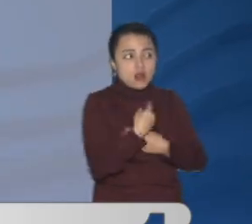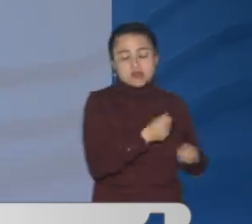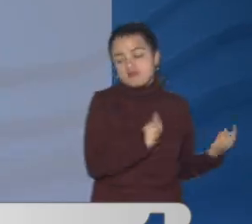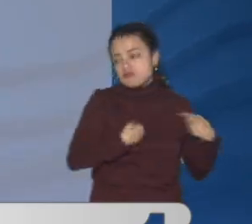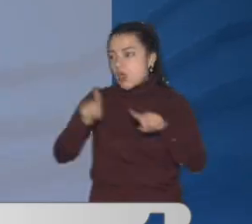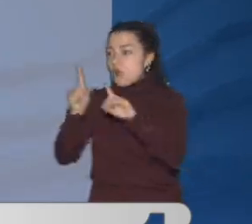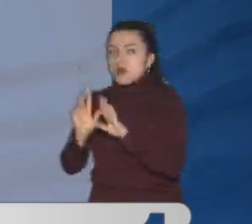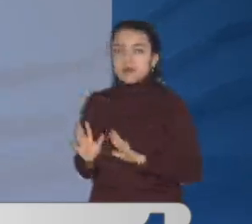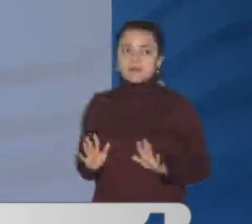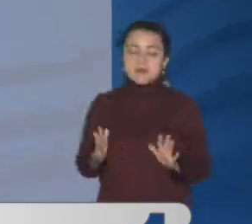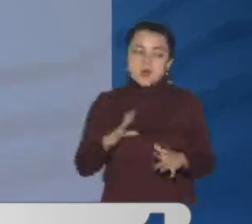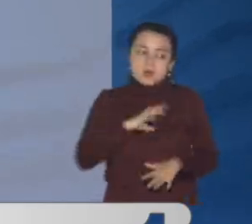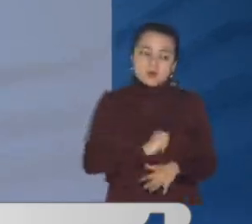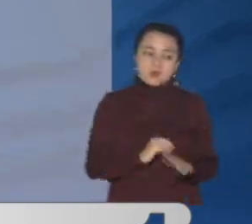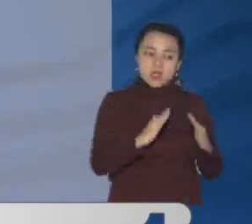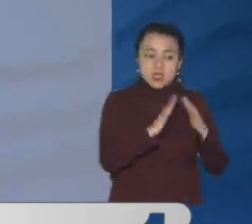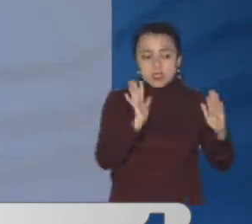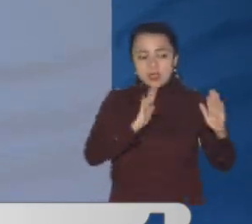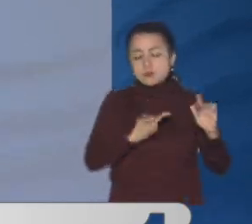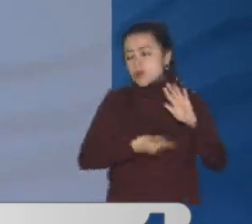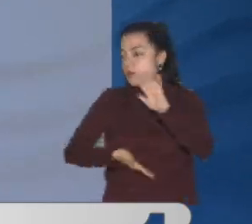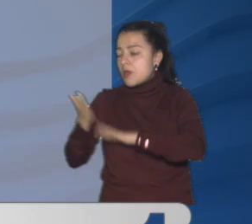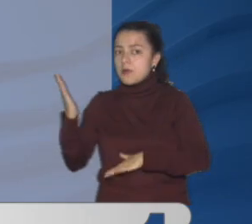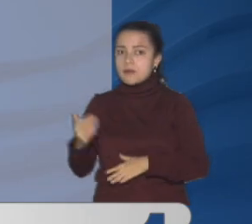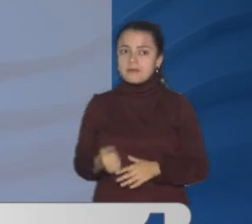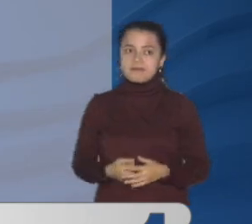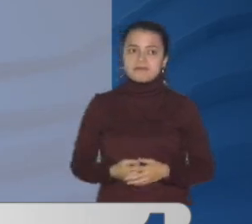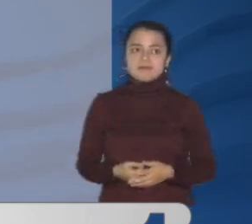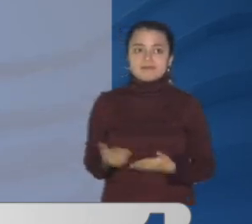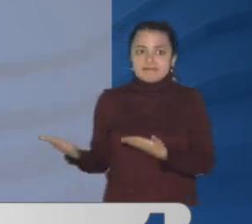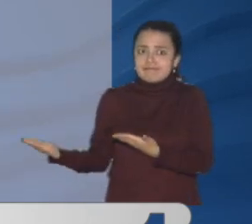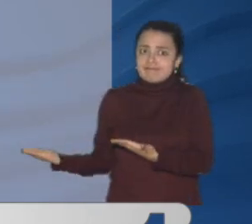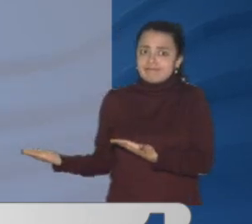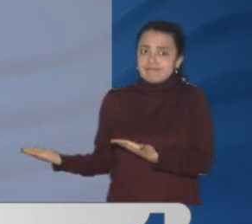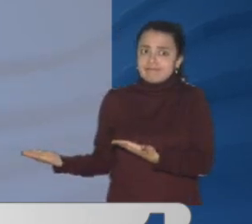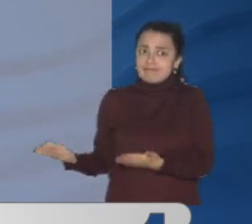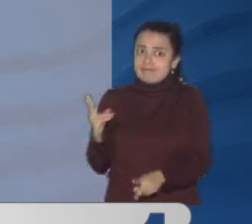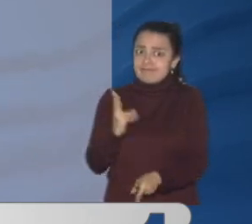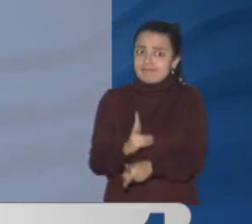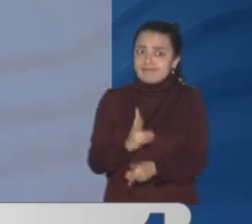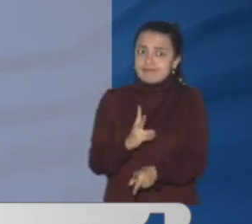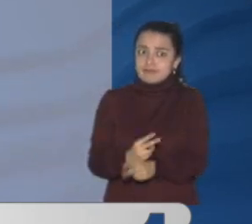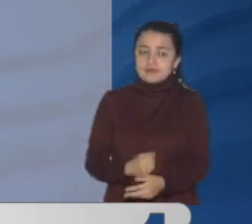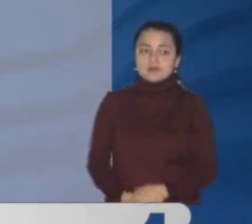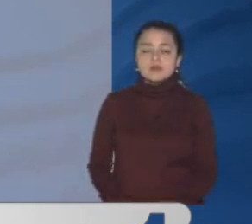torrenciales y continuas lluvias dejan hasta el momento 8 municipios con afectaciones. En el municipio de